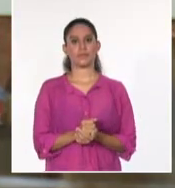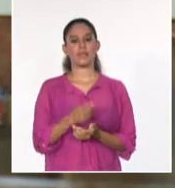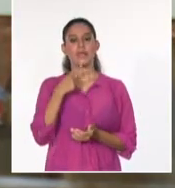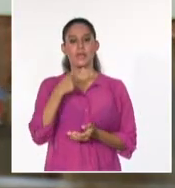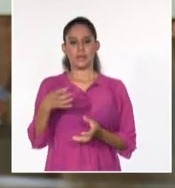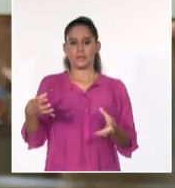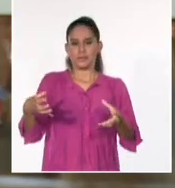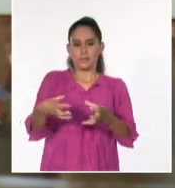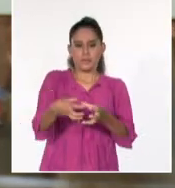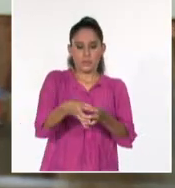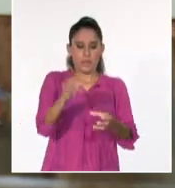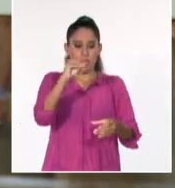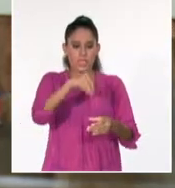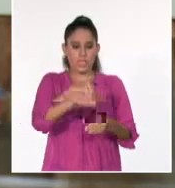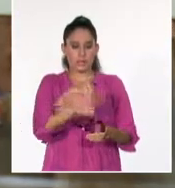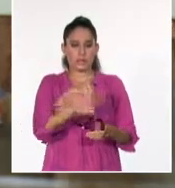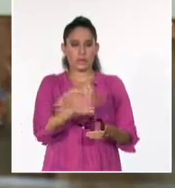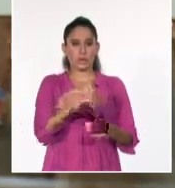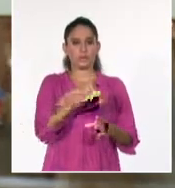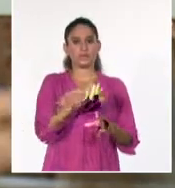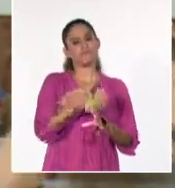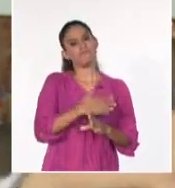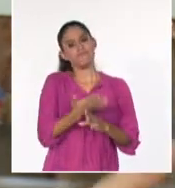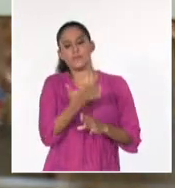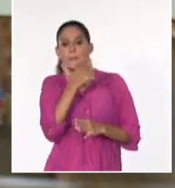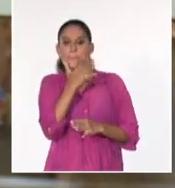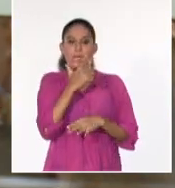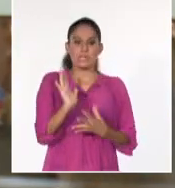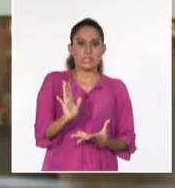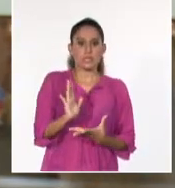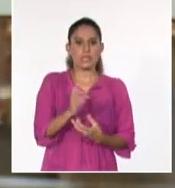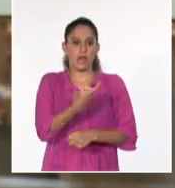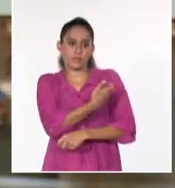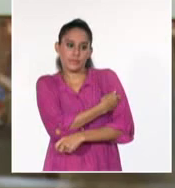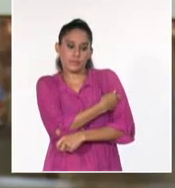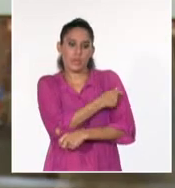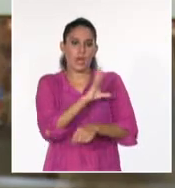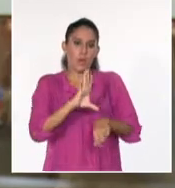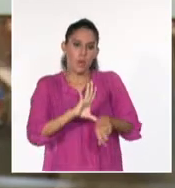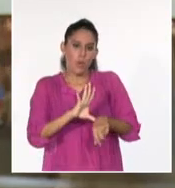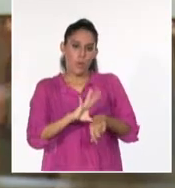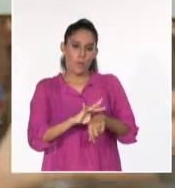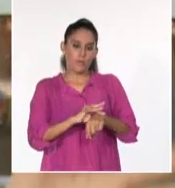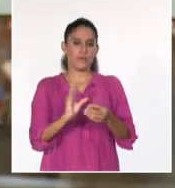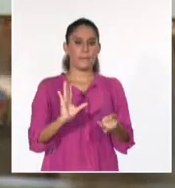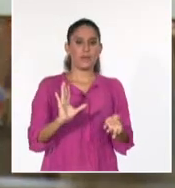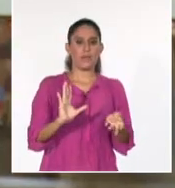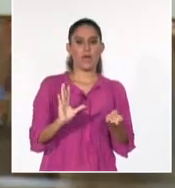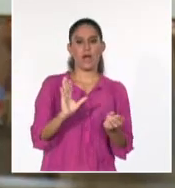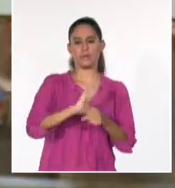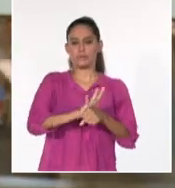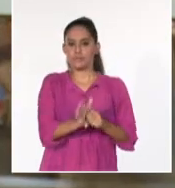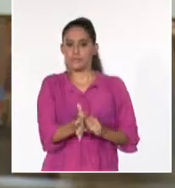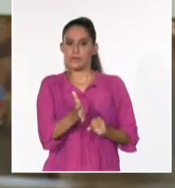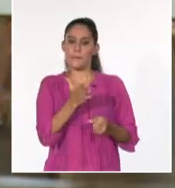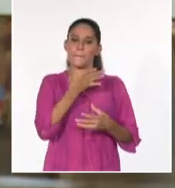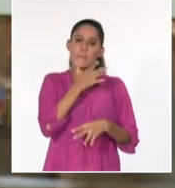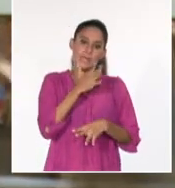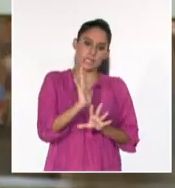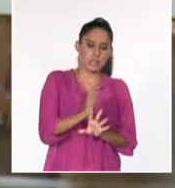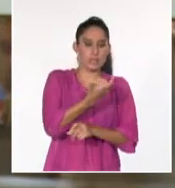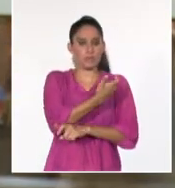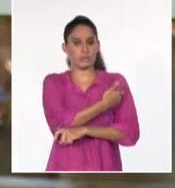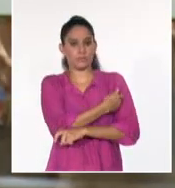plataforma similar a la vacuna soberana 02, que ya fueron favorecidos nuestros niños y la población, parte de la población